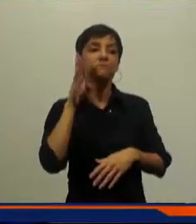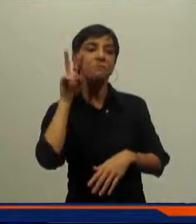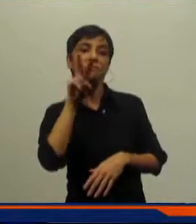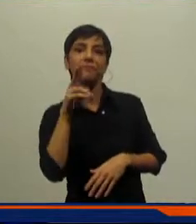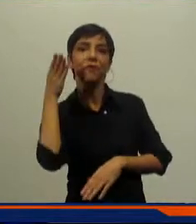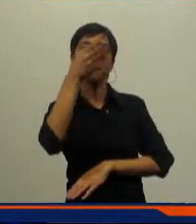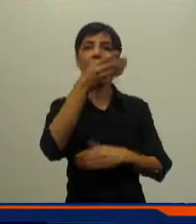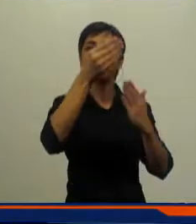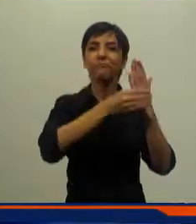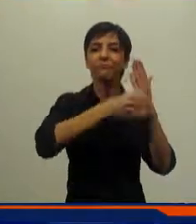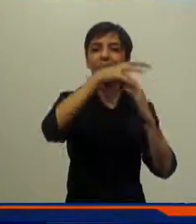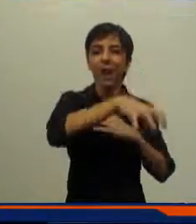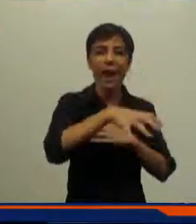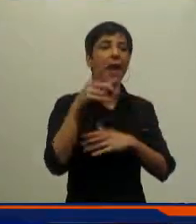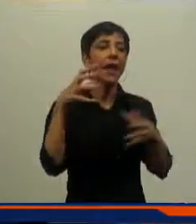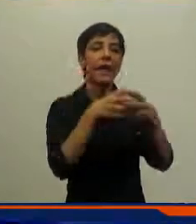preparan.